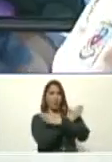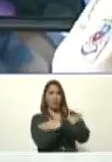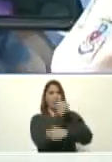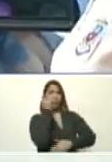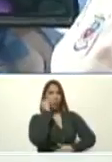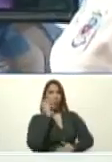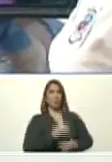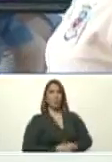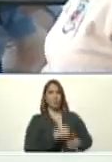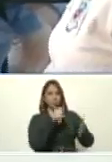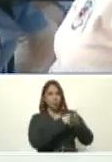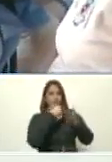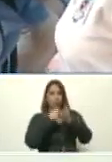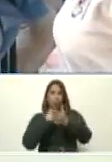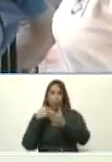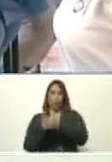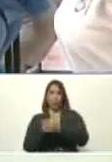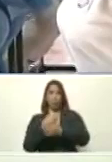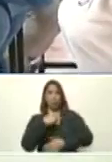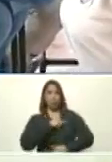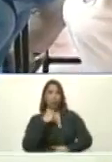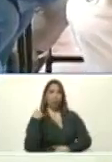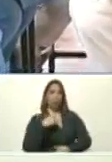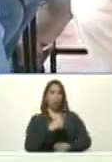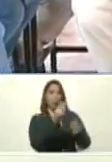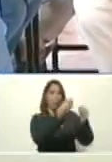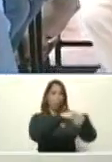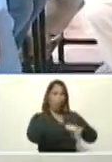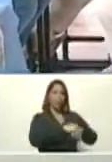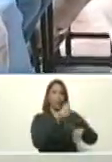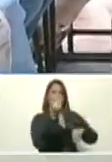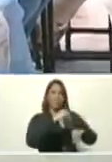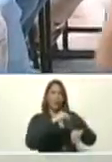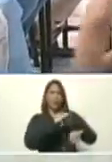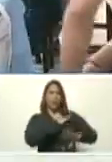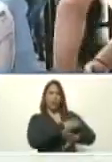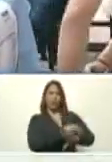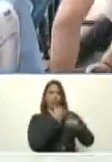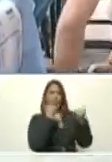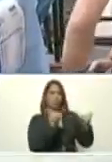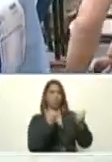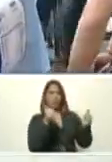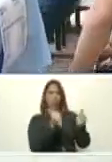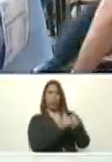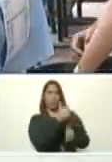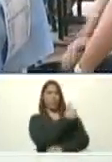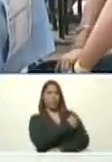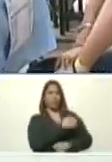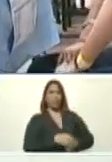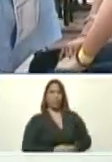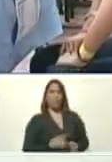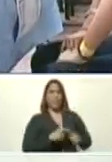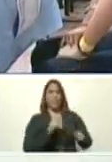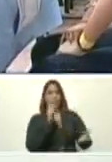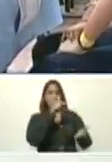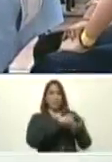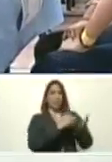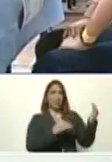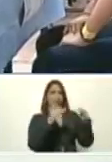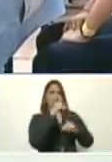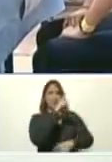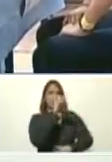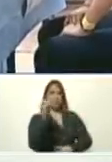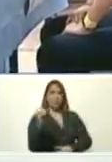y de mujer luchadora, que tenemos que ponernos de acuerdo y ser más agresivos ahorita con la vacunación, para llegar al 100%